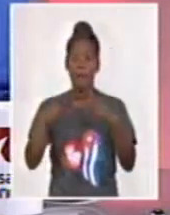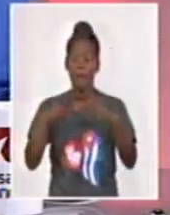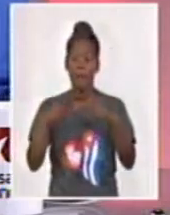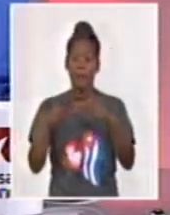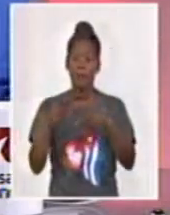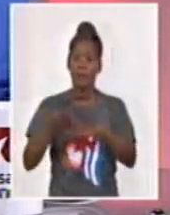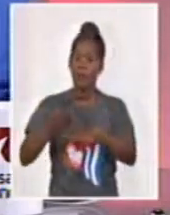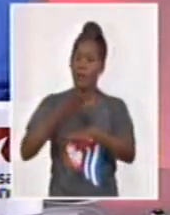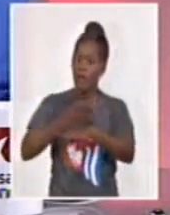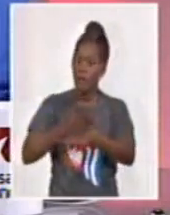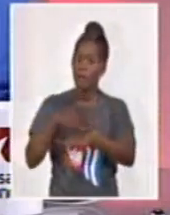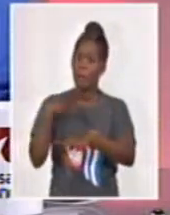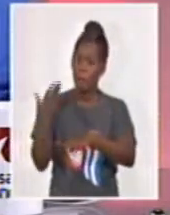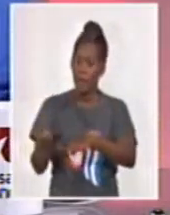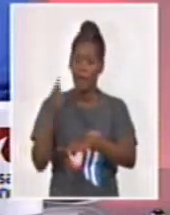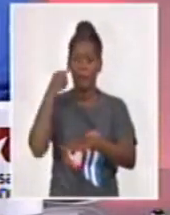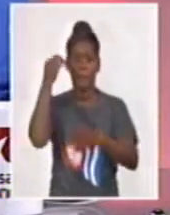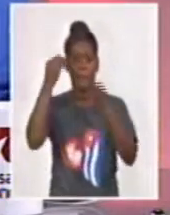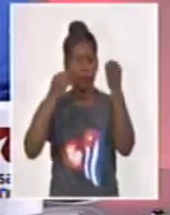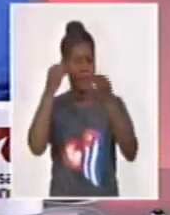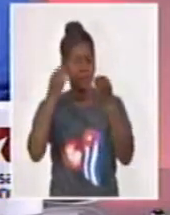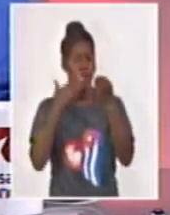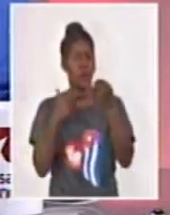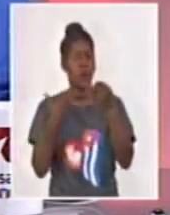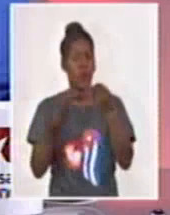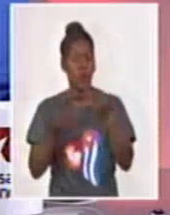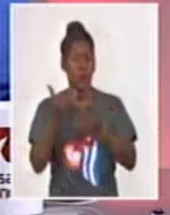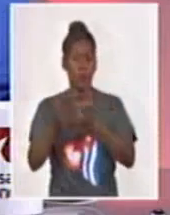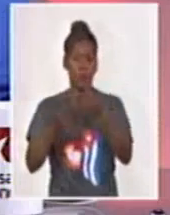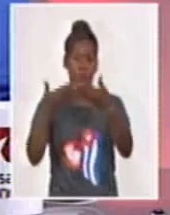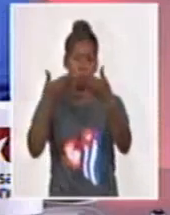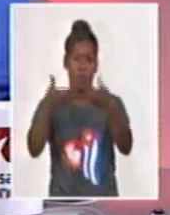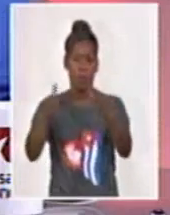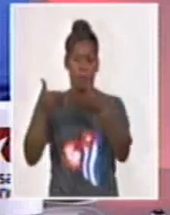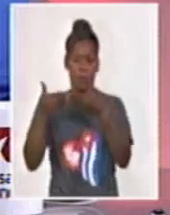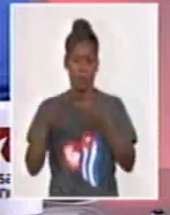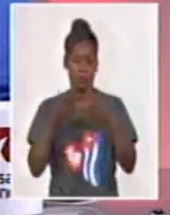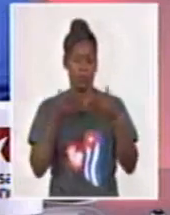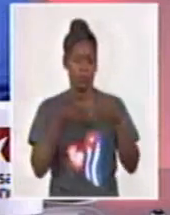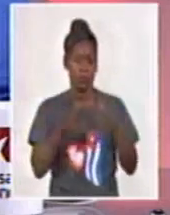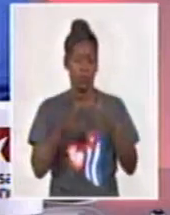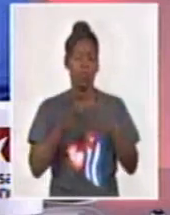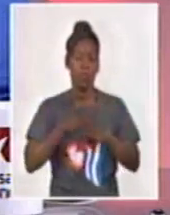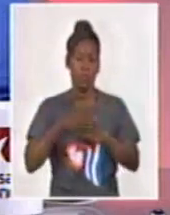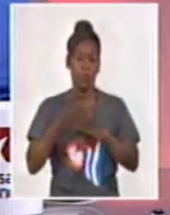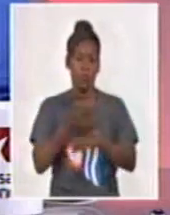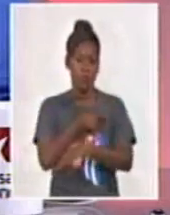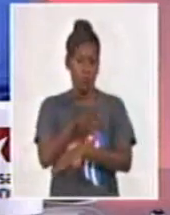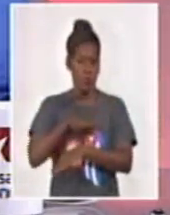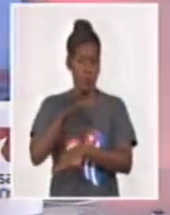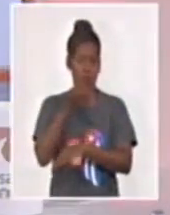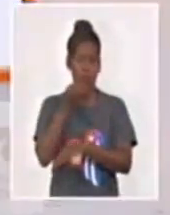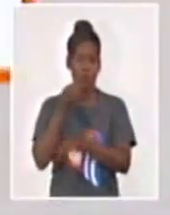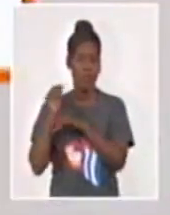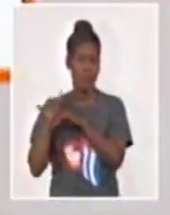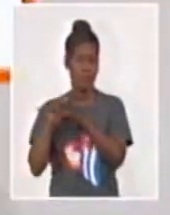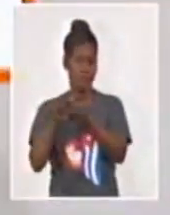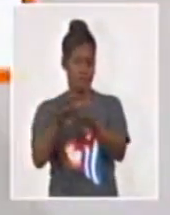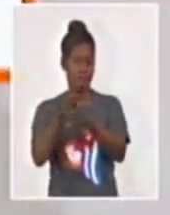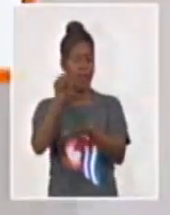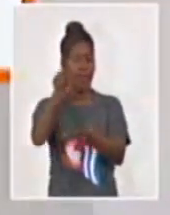protocolos que se han establecido al respecto, y tenemos que decir que ha existido buena aceptación, buena